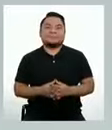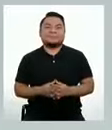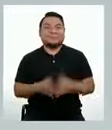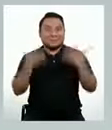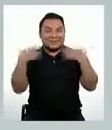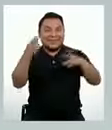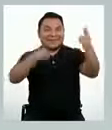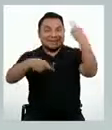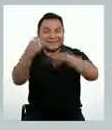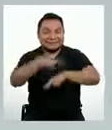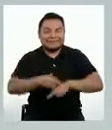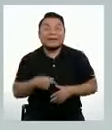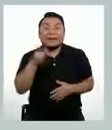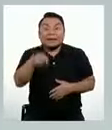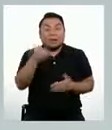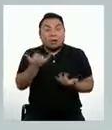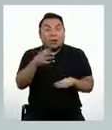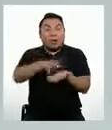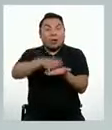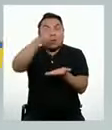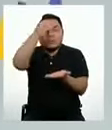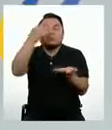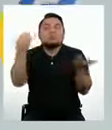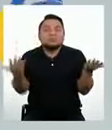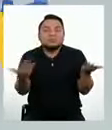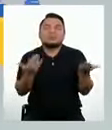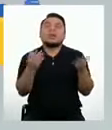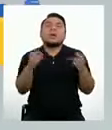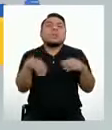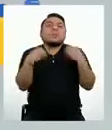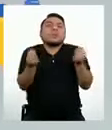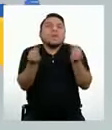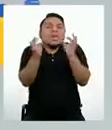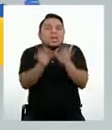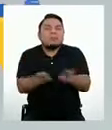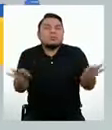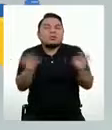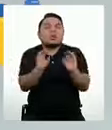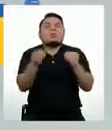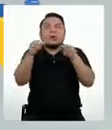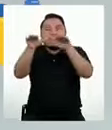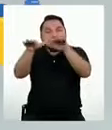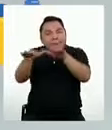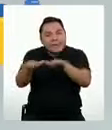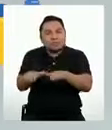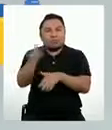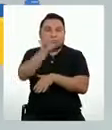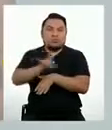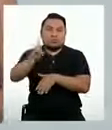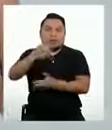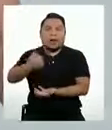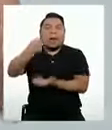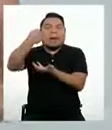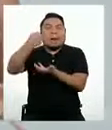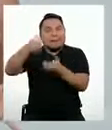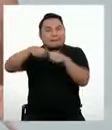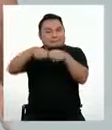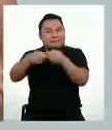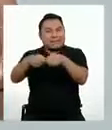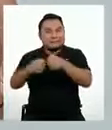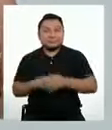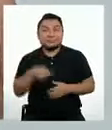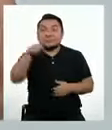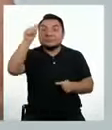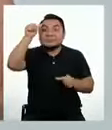Ya estamos de regreso. En el programa de hoy estamos descubriendo por qué es importante la reducción de nuestro uso del plástico. ¿Recuerdan